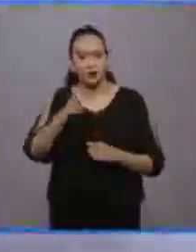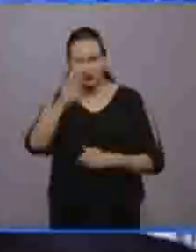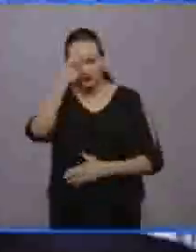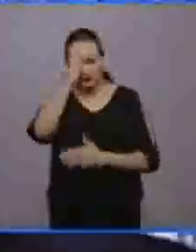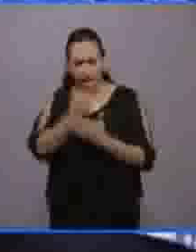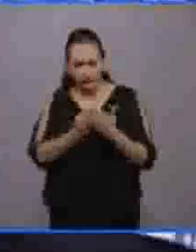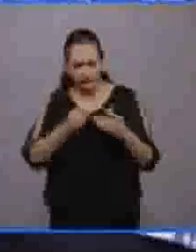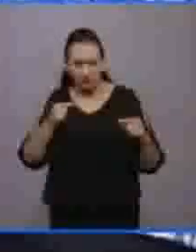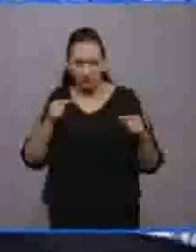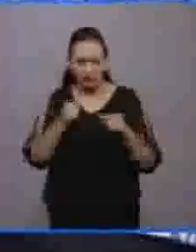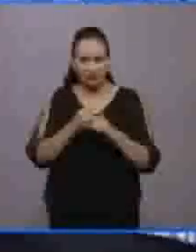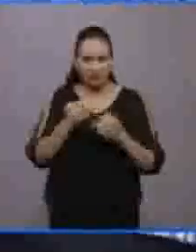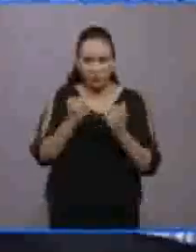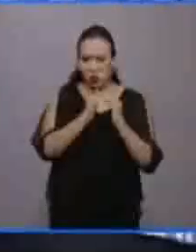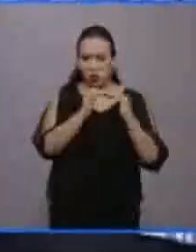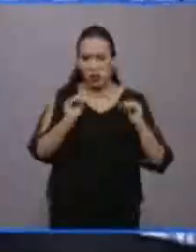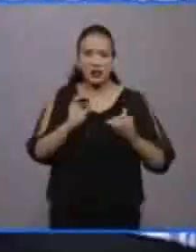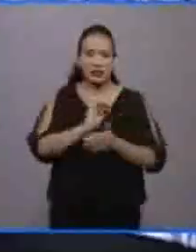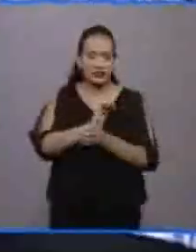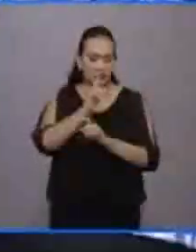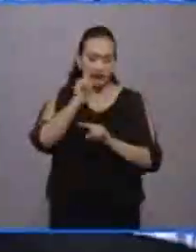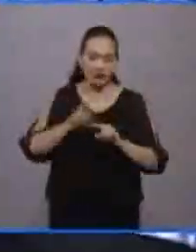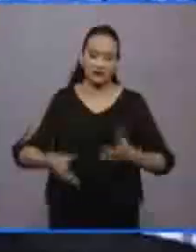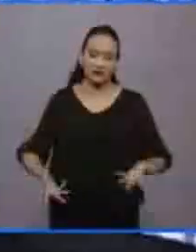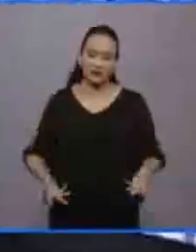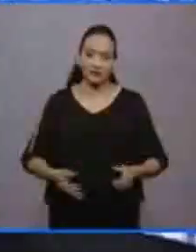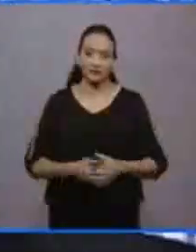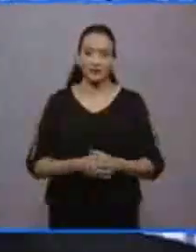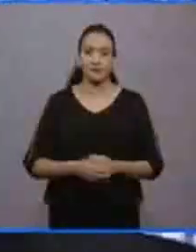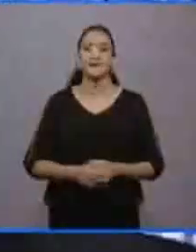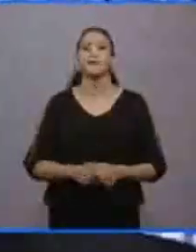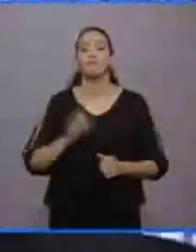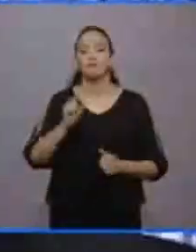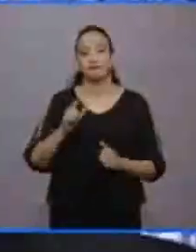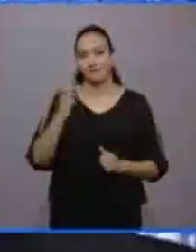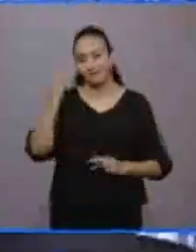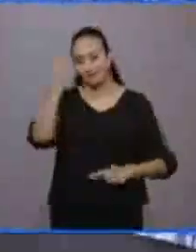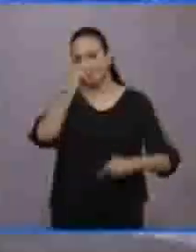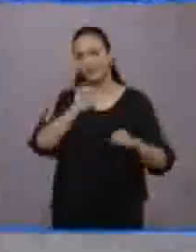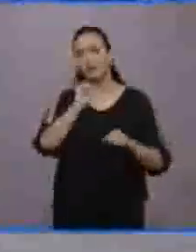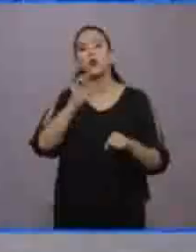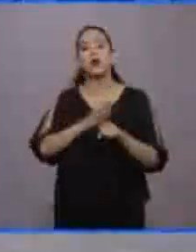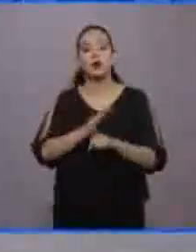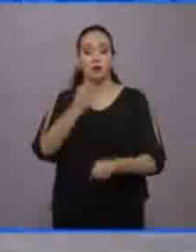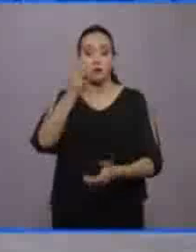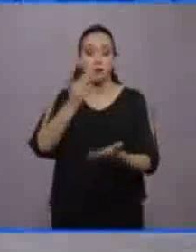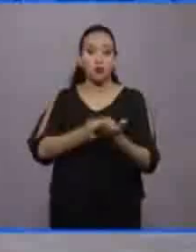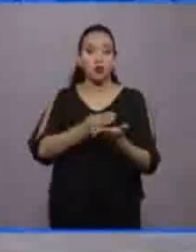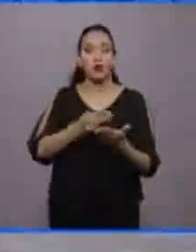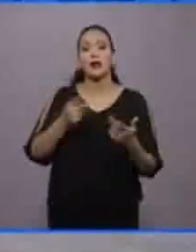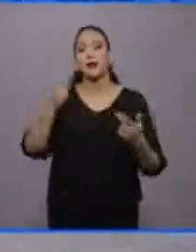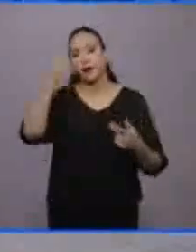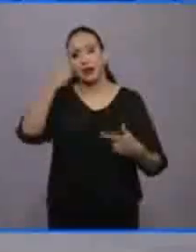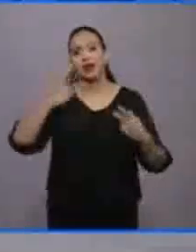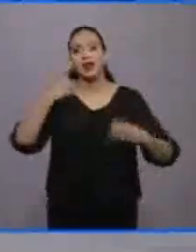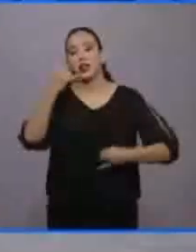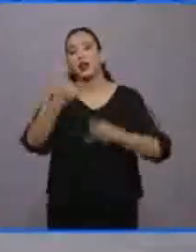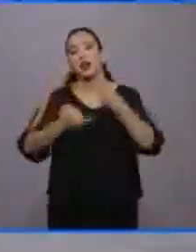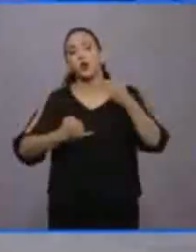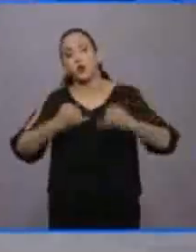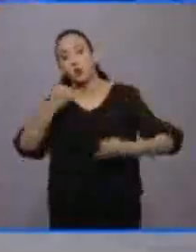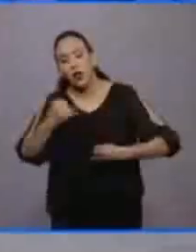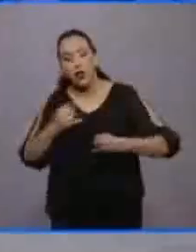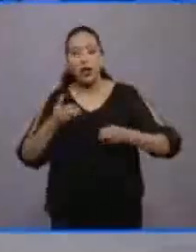violatorias del principio de igualdad y no discriminación. También invalidó las que imponían multas a quien realizara juegos o celebraciones